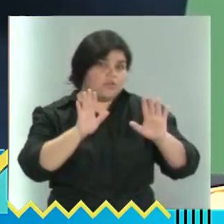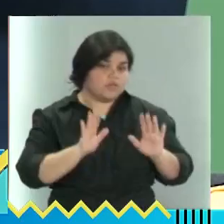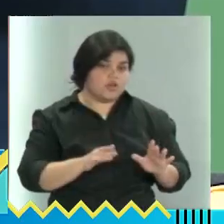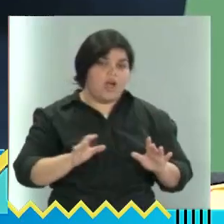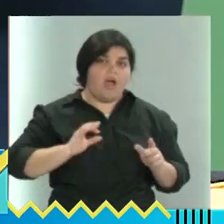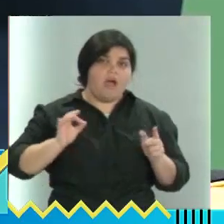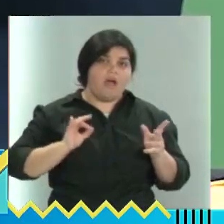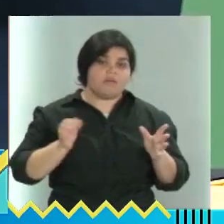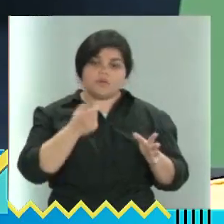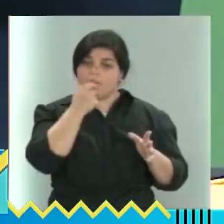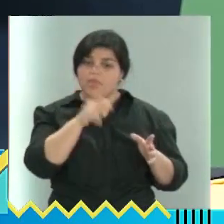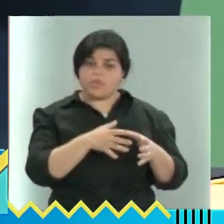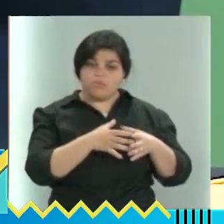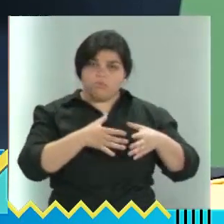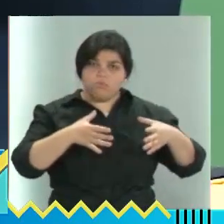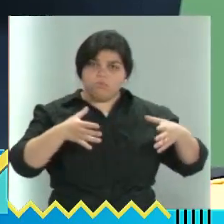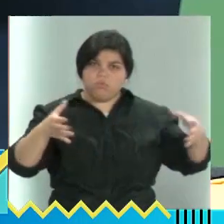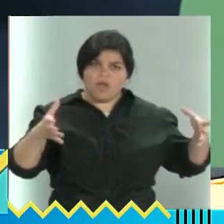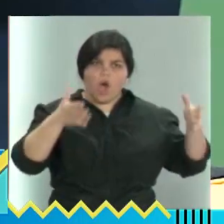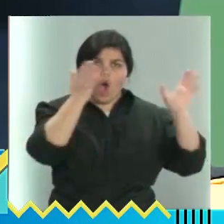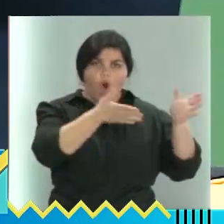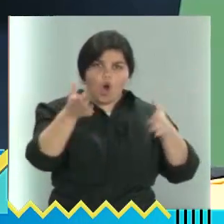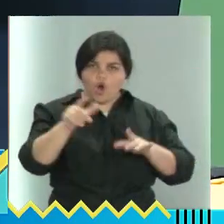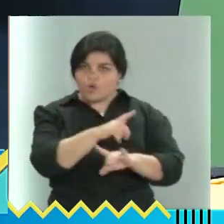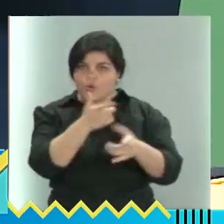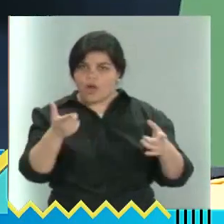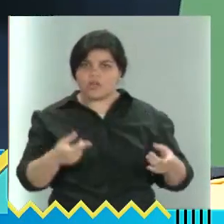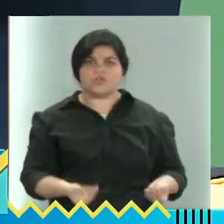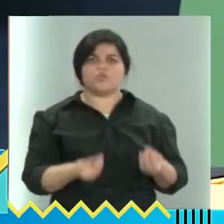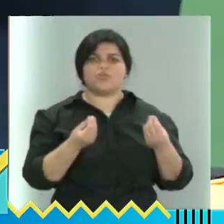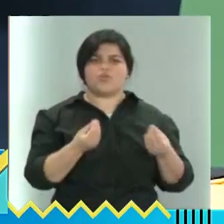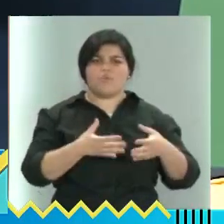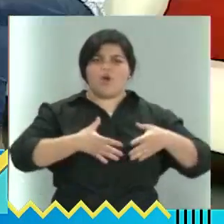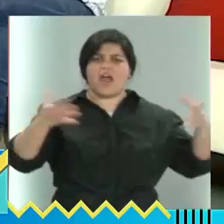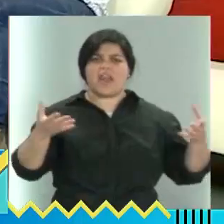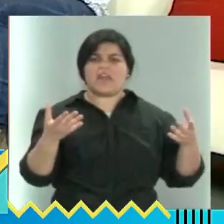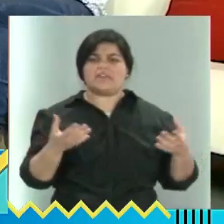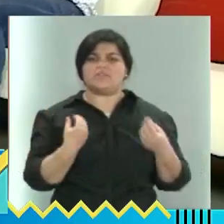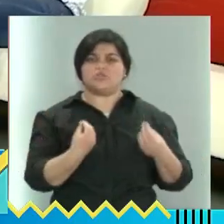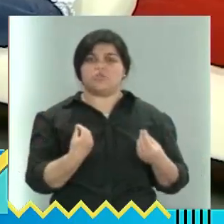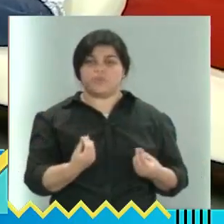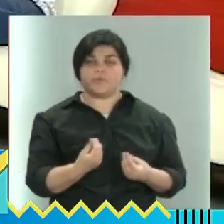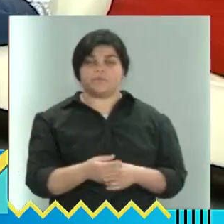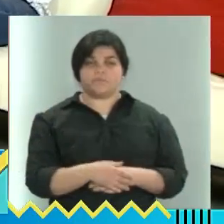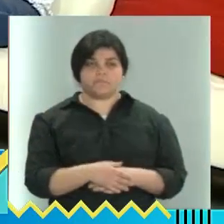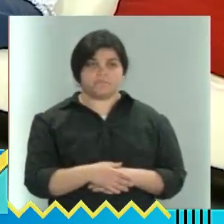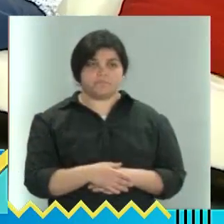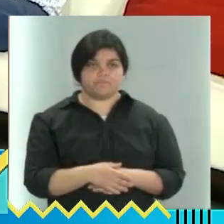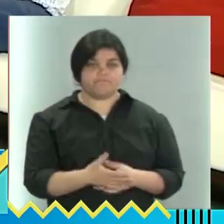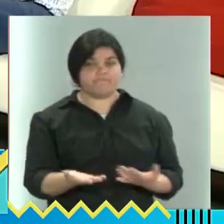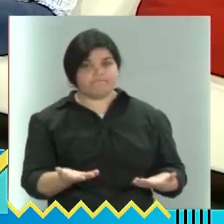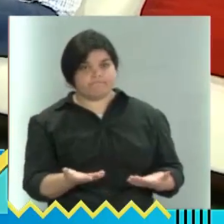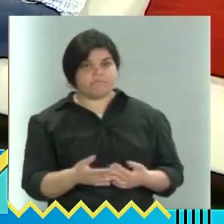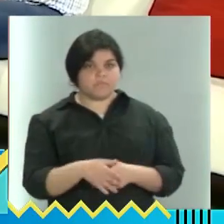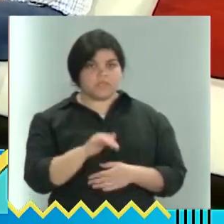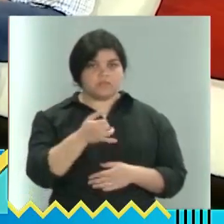últimos años de Mendoza ha sido un poco desordenado. Claro. ¿Cómo ha sido ese crecimiento? Sí, Mendoza fue, digamos,